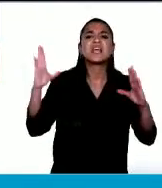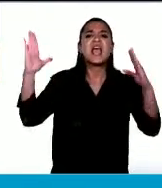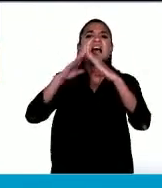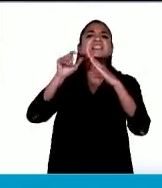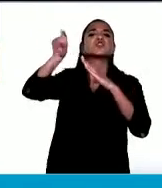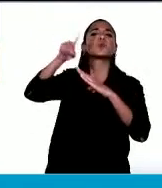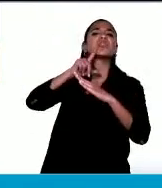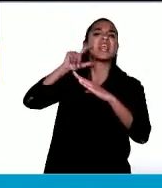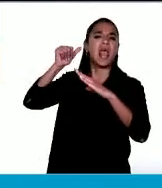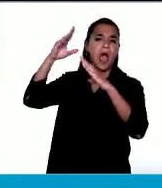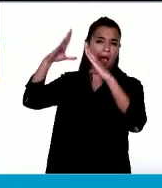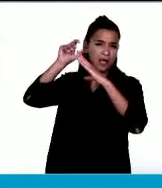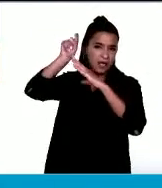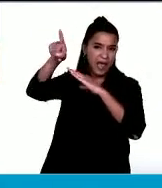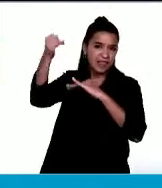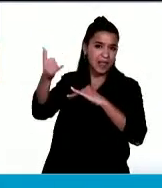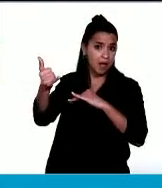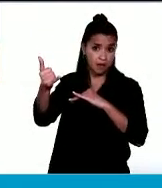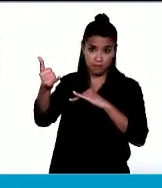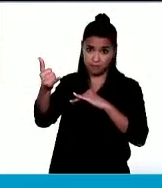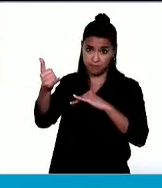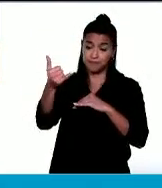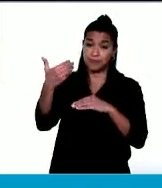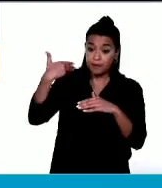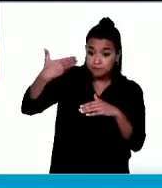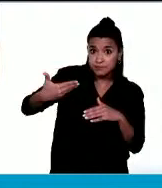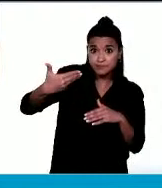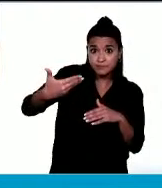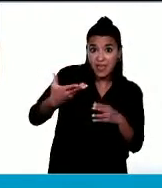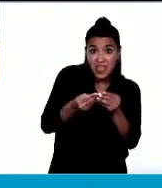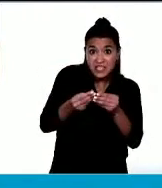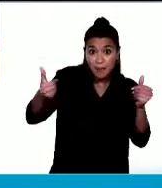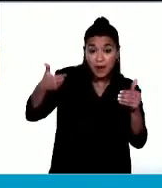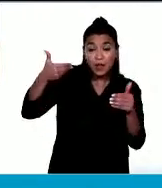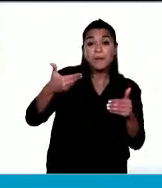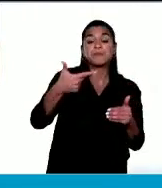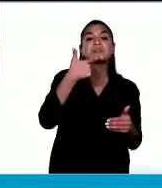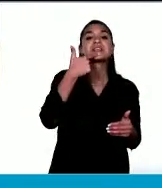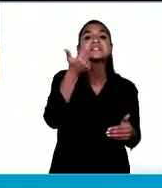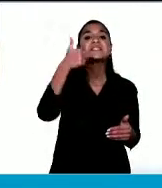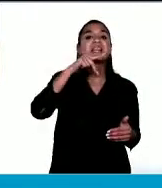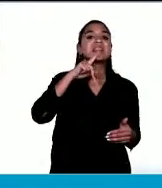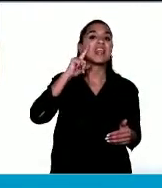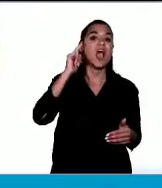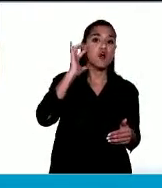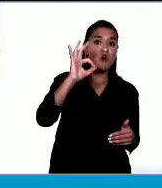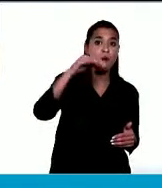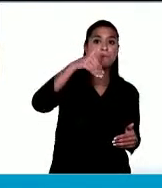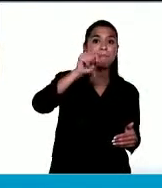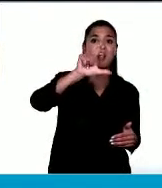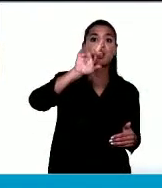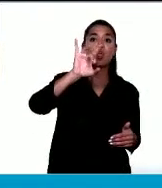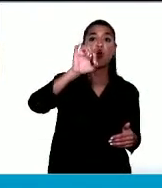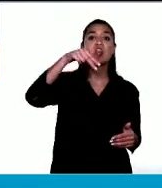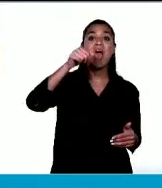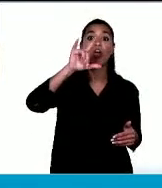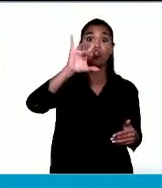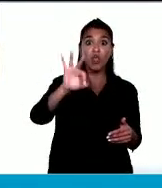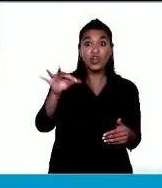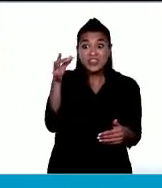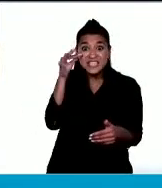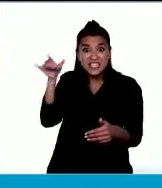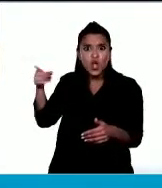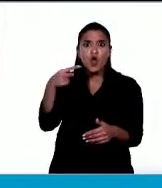tía. Y en los días que permaneció desaparecido Santiago Maldonado, aparecían testigos que decían que lo habían